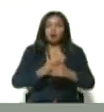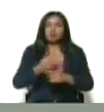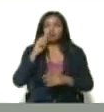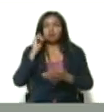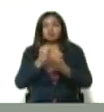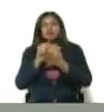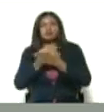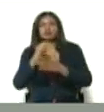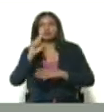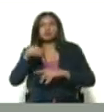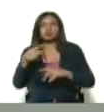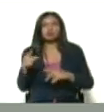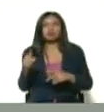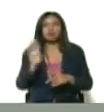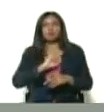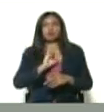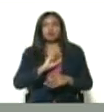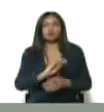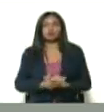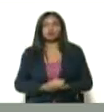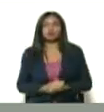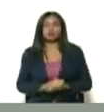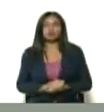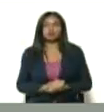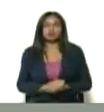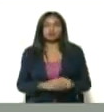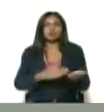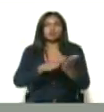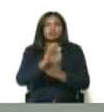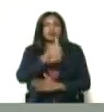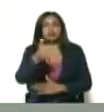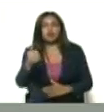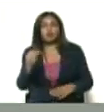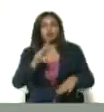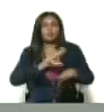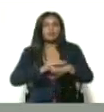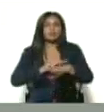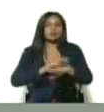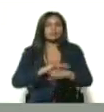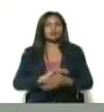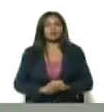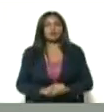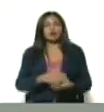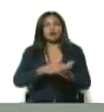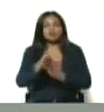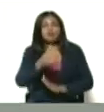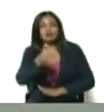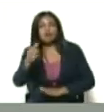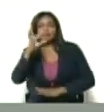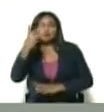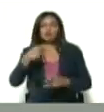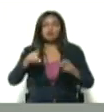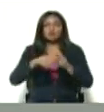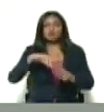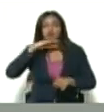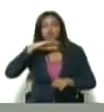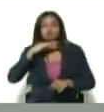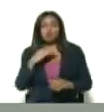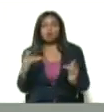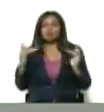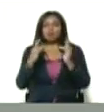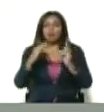despistaje ampliado personalizado, de garantía de todos los medicamentos, de garantía del número suficiente de camas